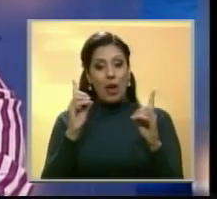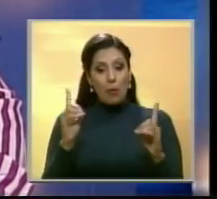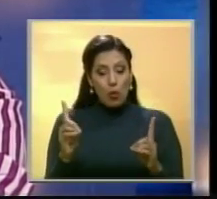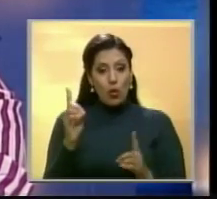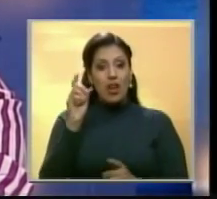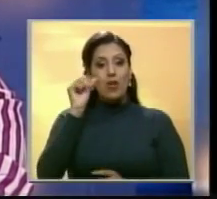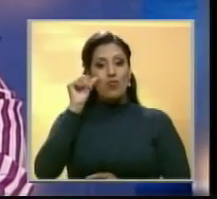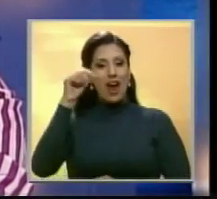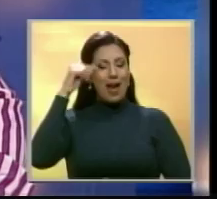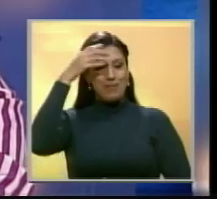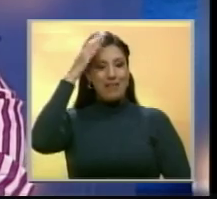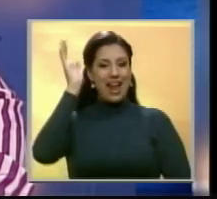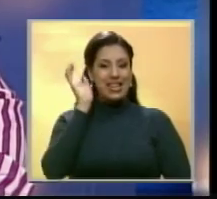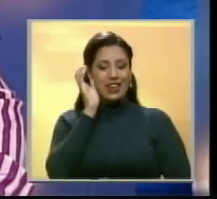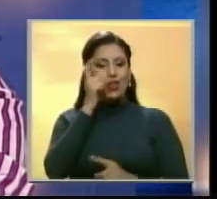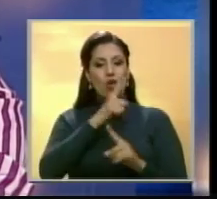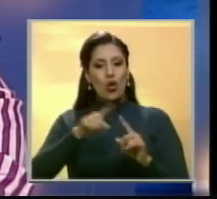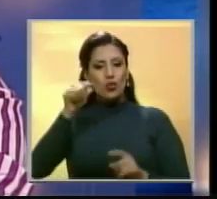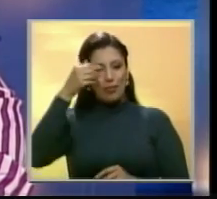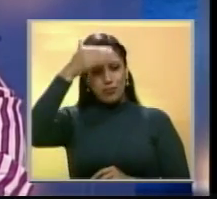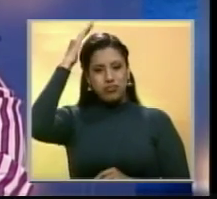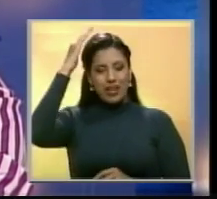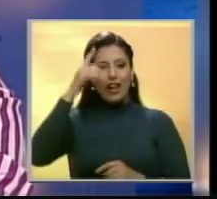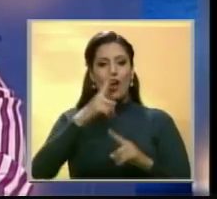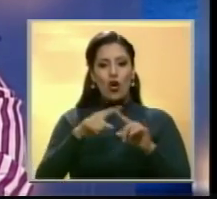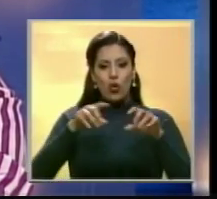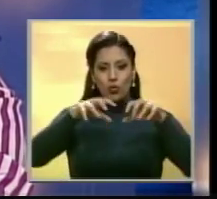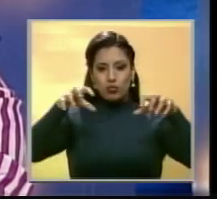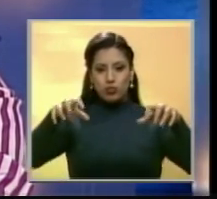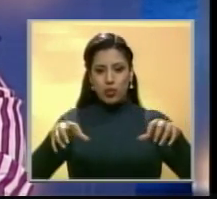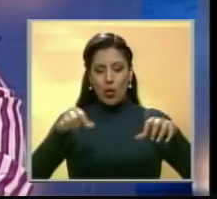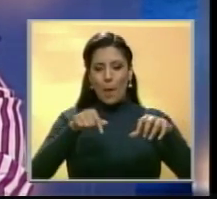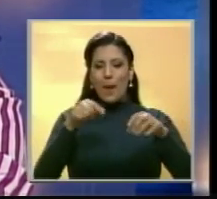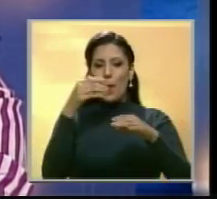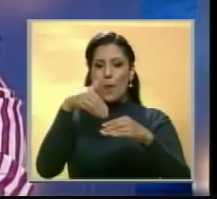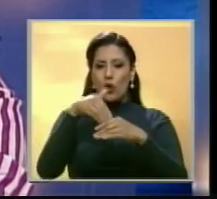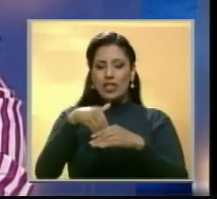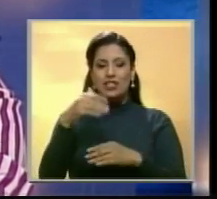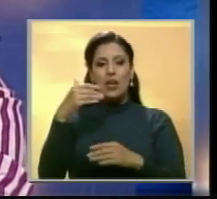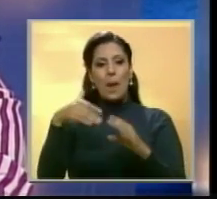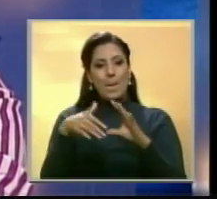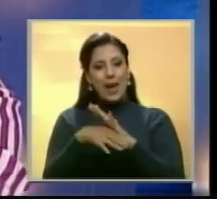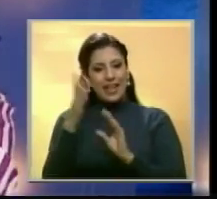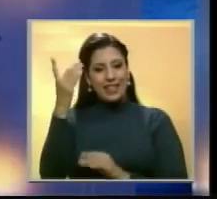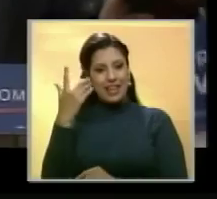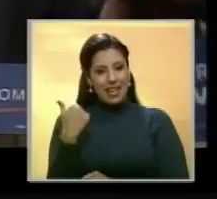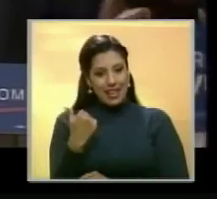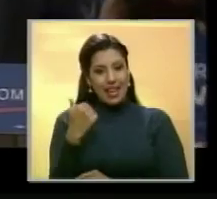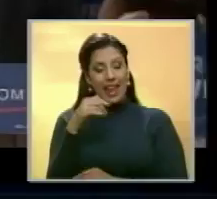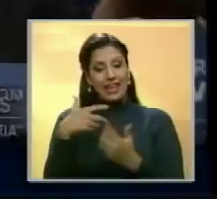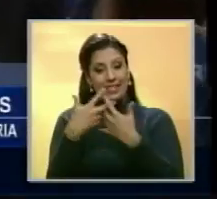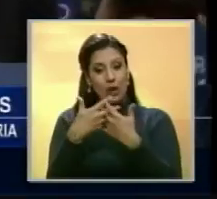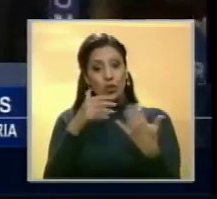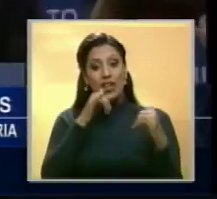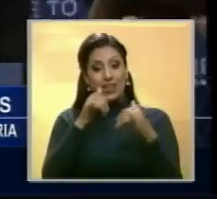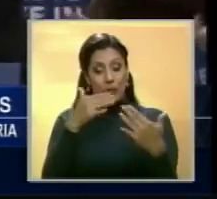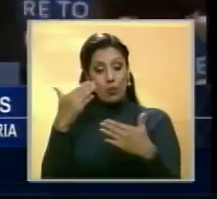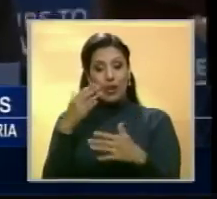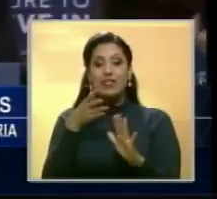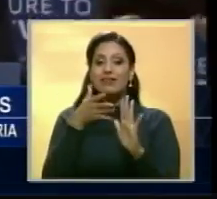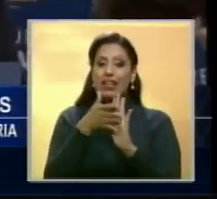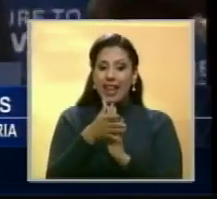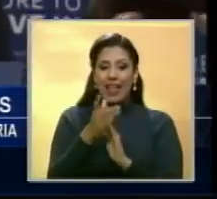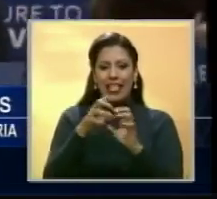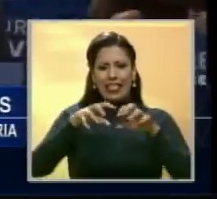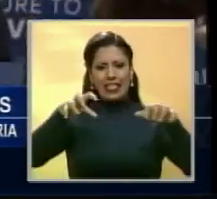Clinton y Bernie Sanders se repartieron las victorias en las dos votaciones de primarias de este martes en Estados Unidos. Los resultados dejaron al descubierto